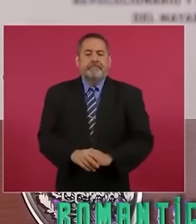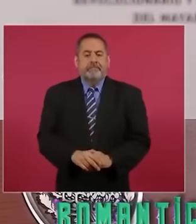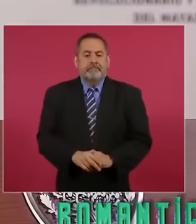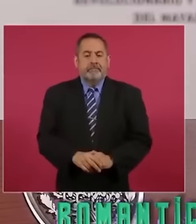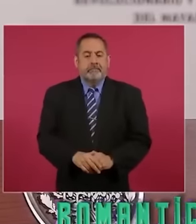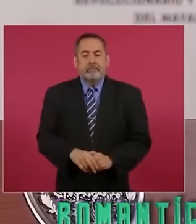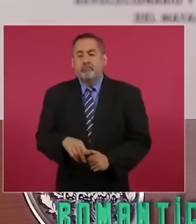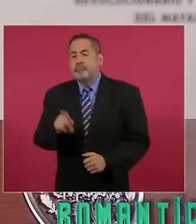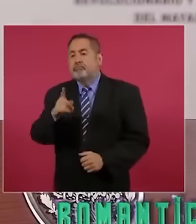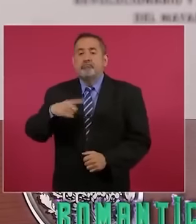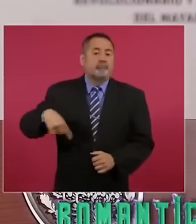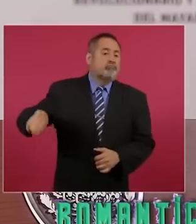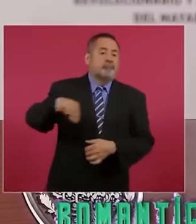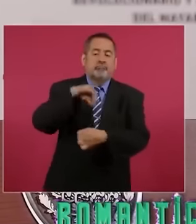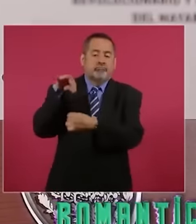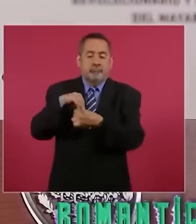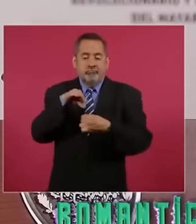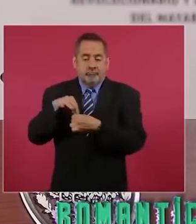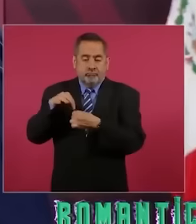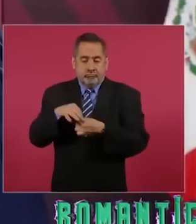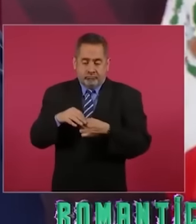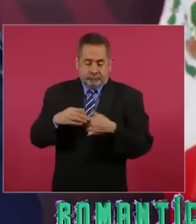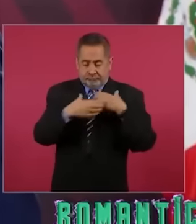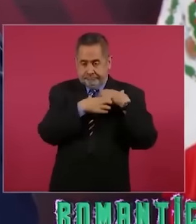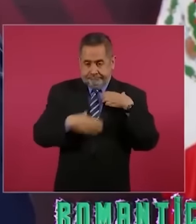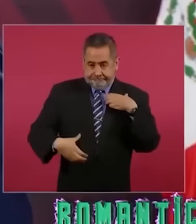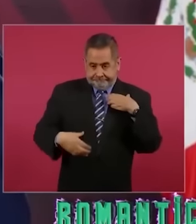a la que le entreguemos la banda.